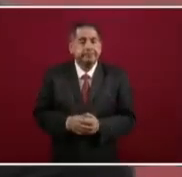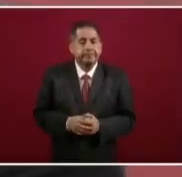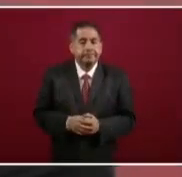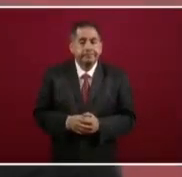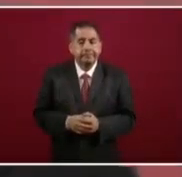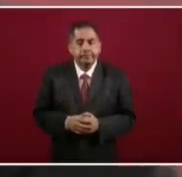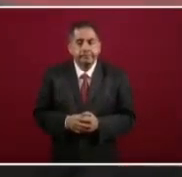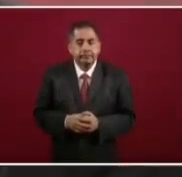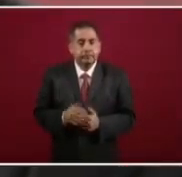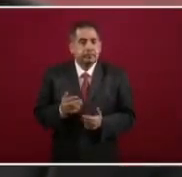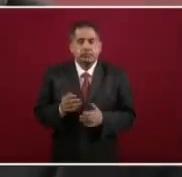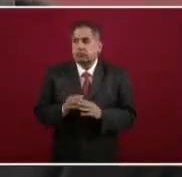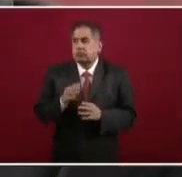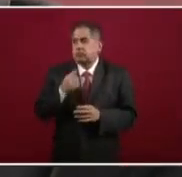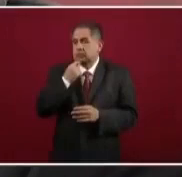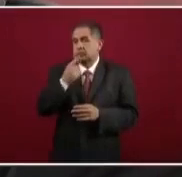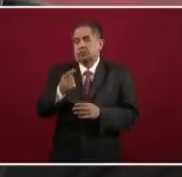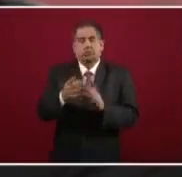decir